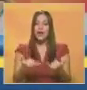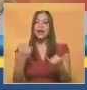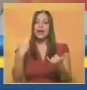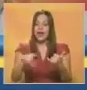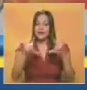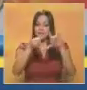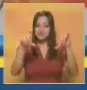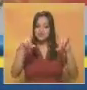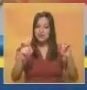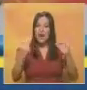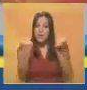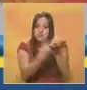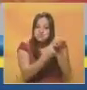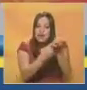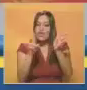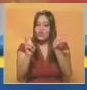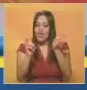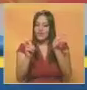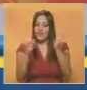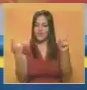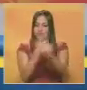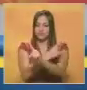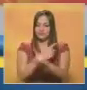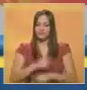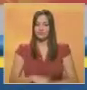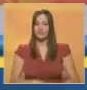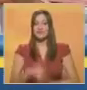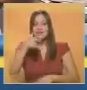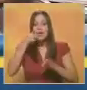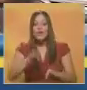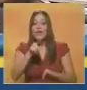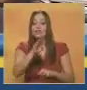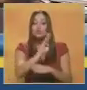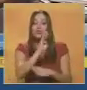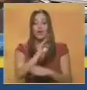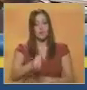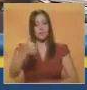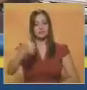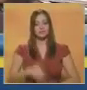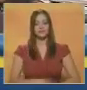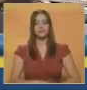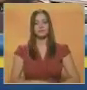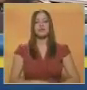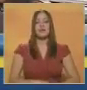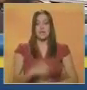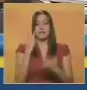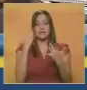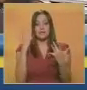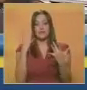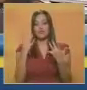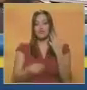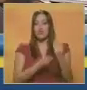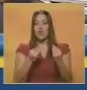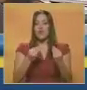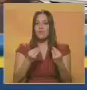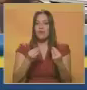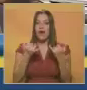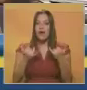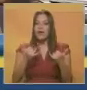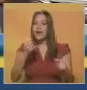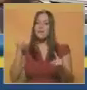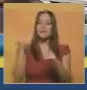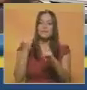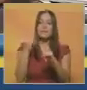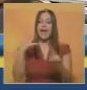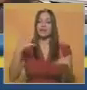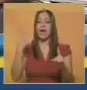banda magnética por las que tienen chip electrónico de seguridad. El impacto en la disminución de los fraudes por la